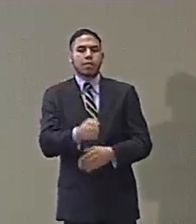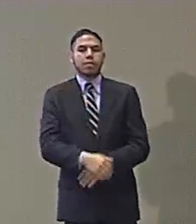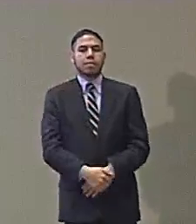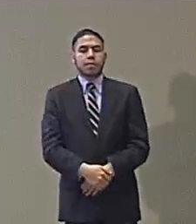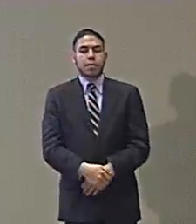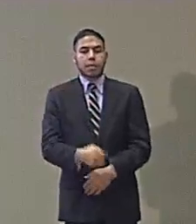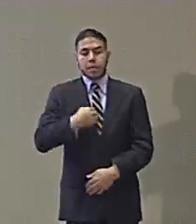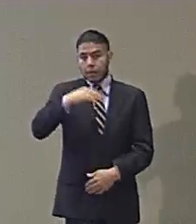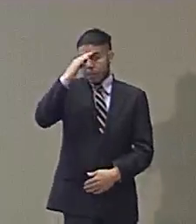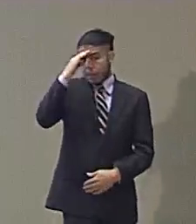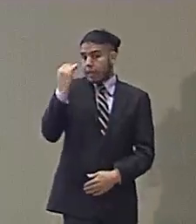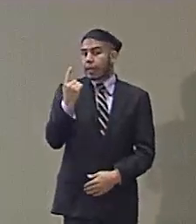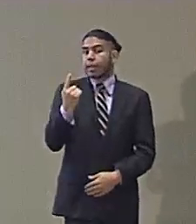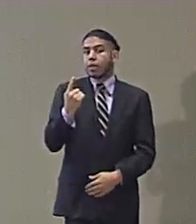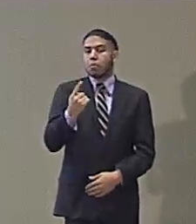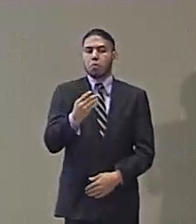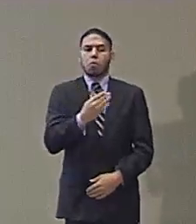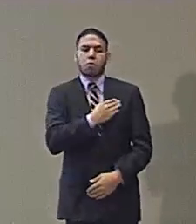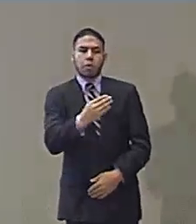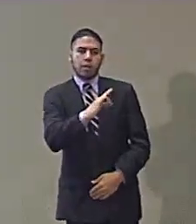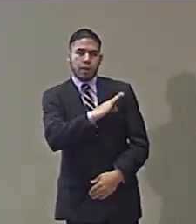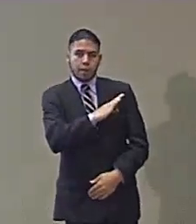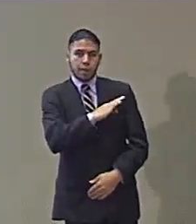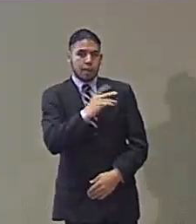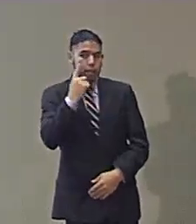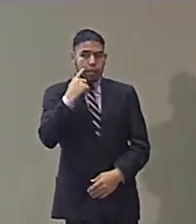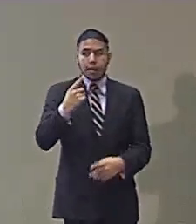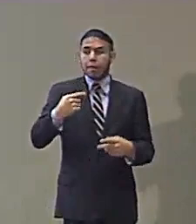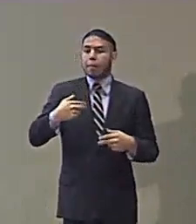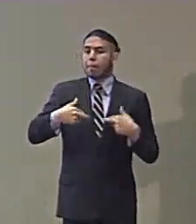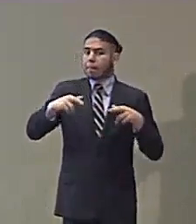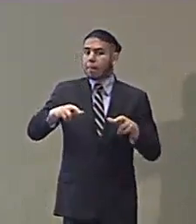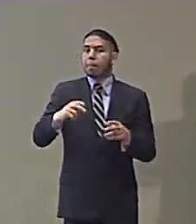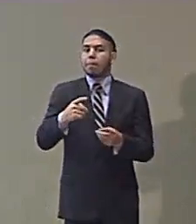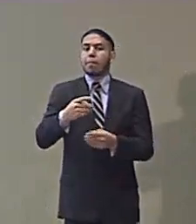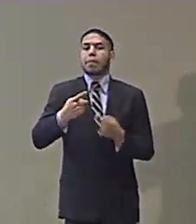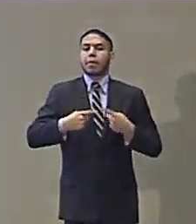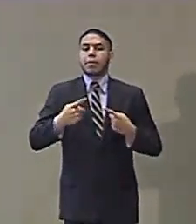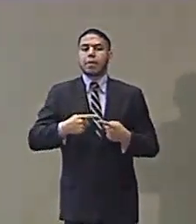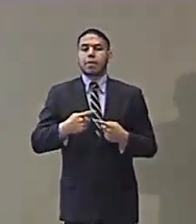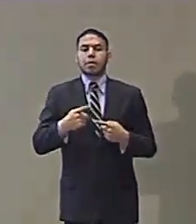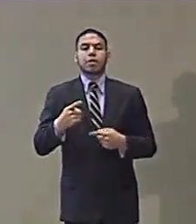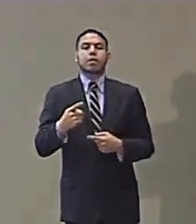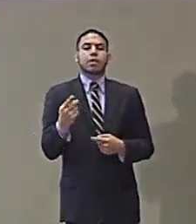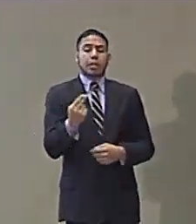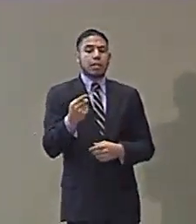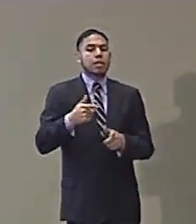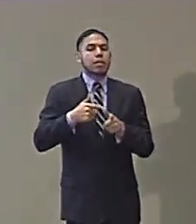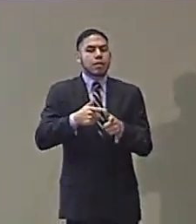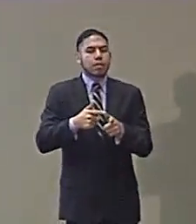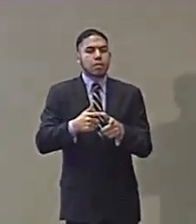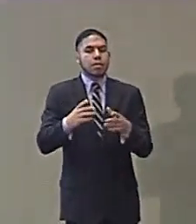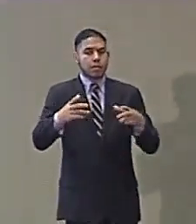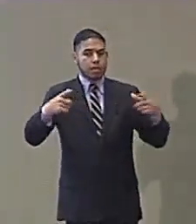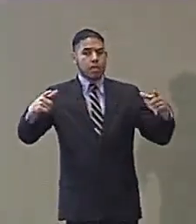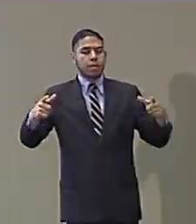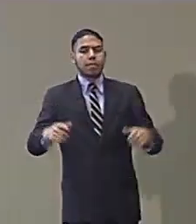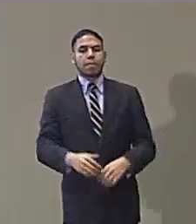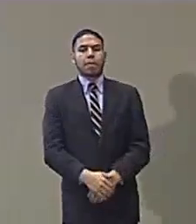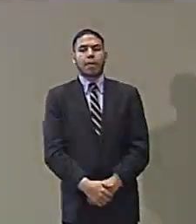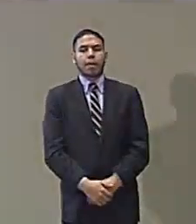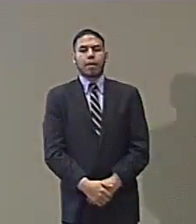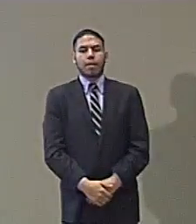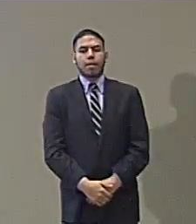conocimiento y la experiencia de todos los presentes siguen recientes enriqueciendo la aportación del turismo al bienestar